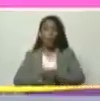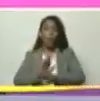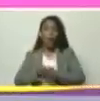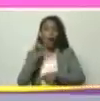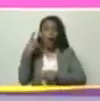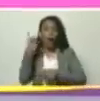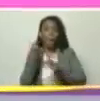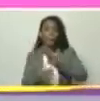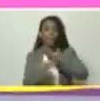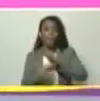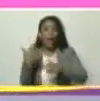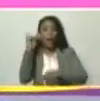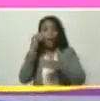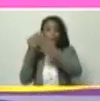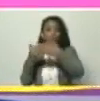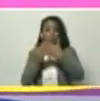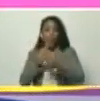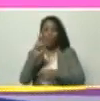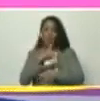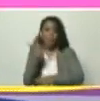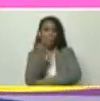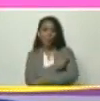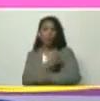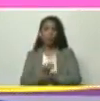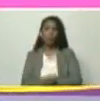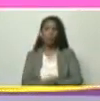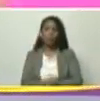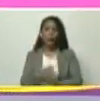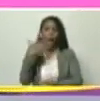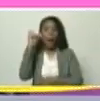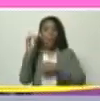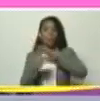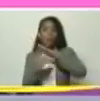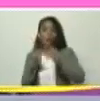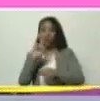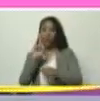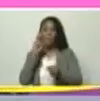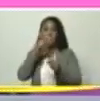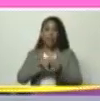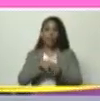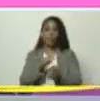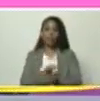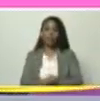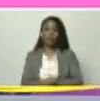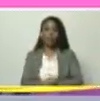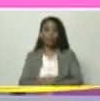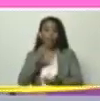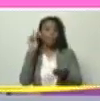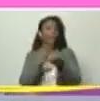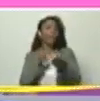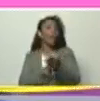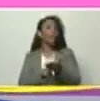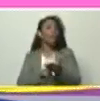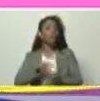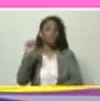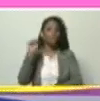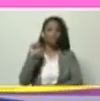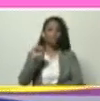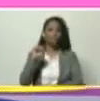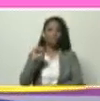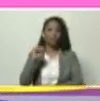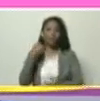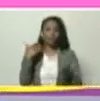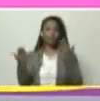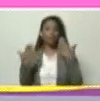bachilleres, así como hay estudiantes que no se vacunan, hay bachilleres que no se inscriben, ¿verdad? Correcto. Vale la